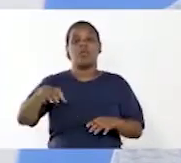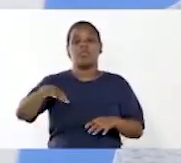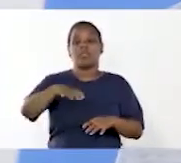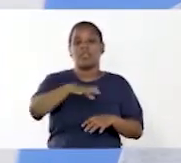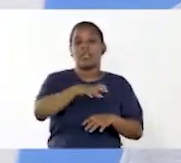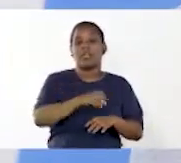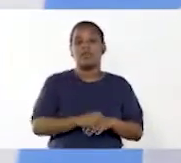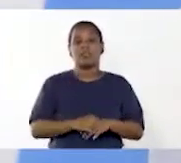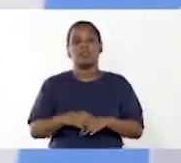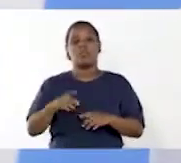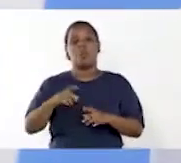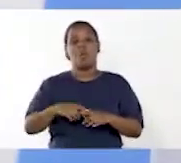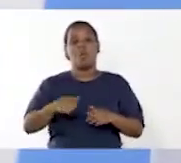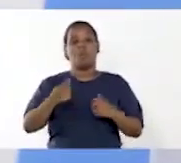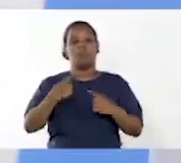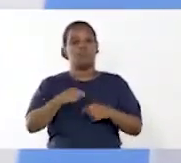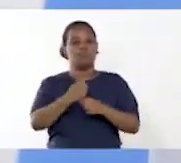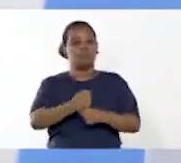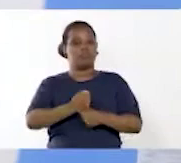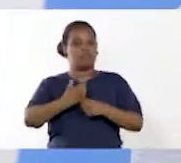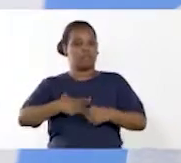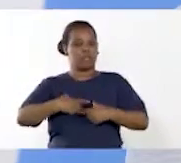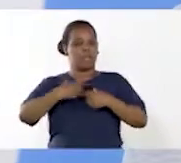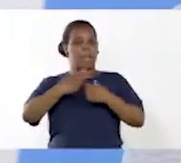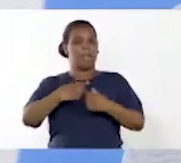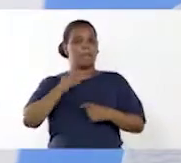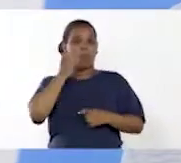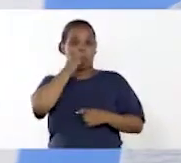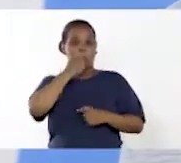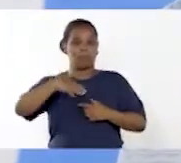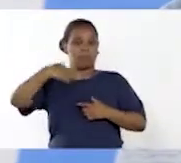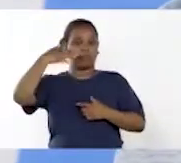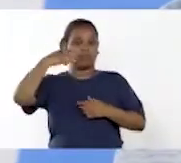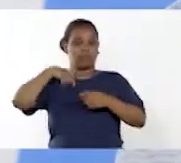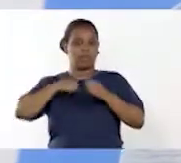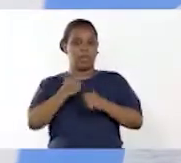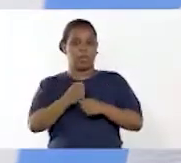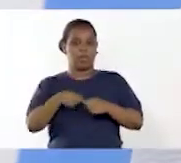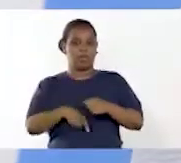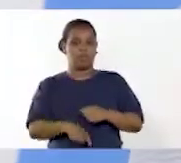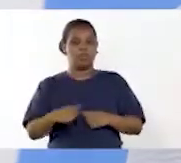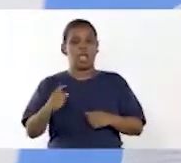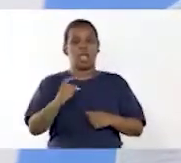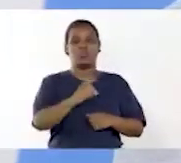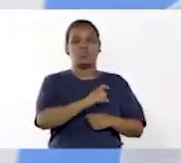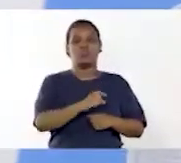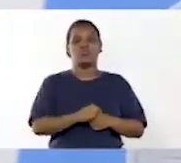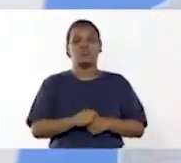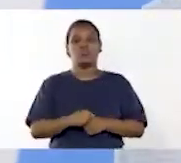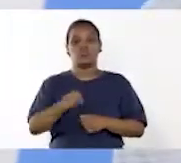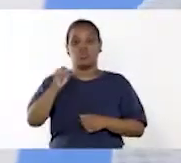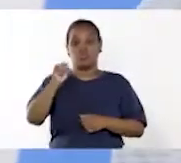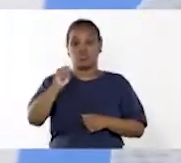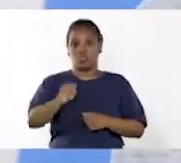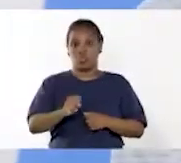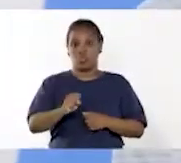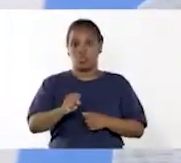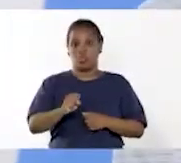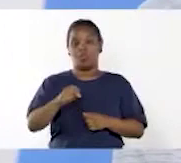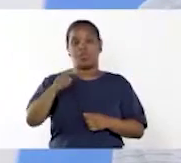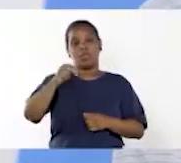o del trópico de Capricornio. Cáncer al norte y Capricornio al sur. Por lo tanto, eso